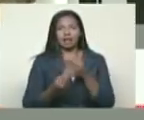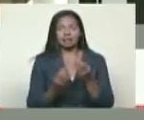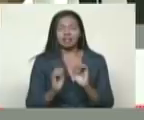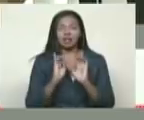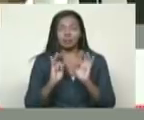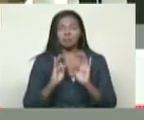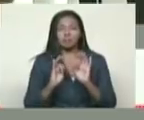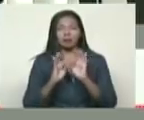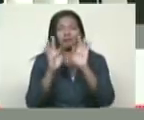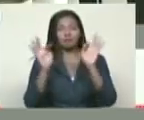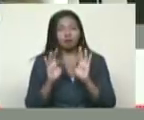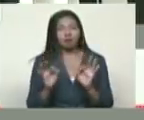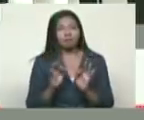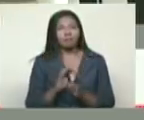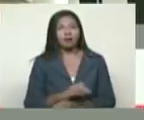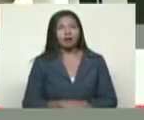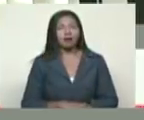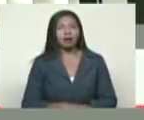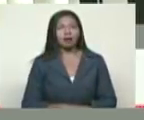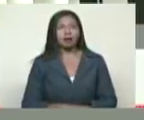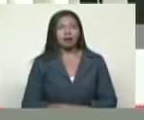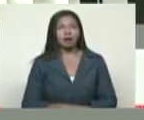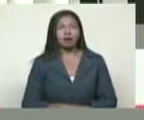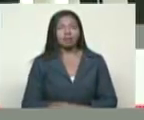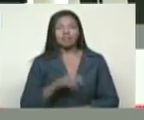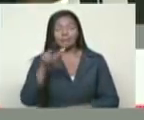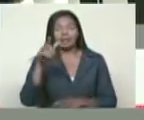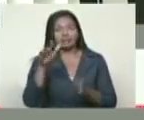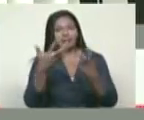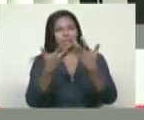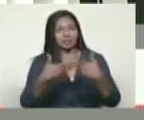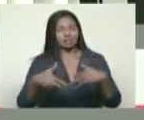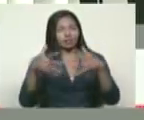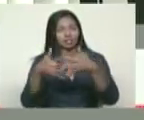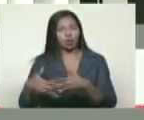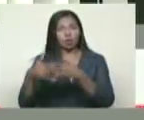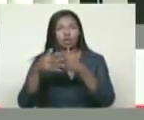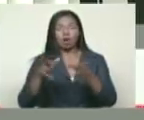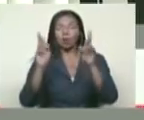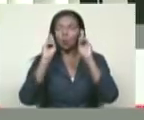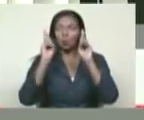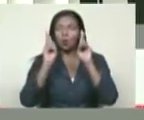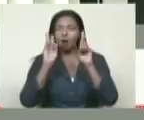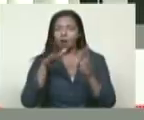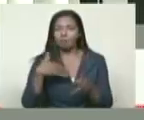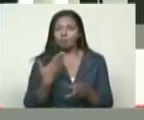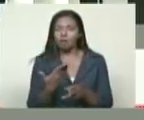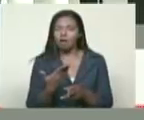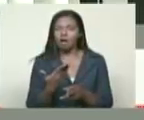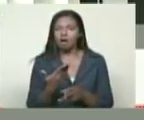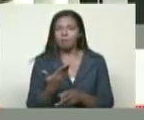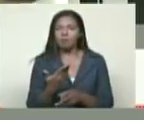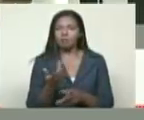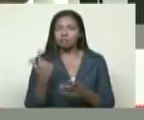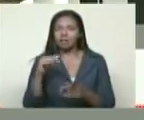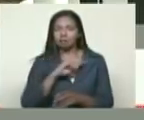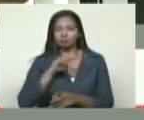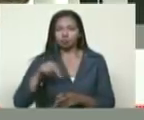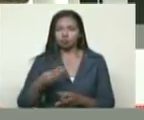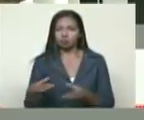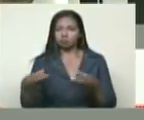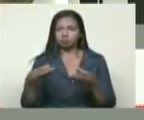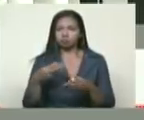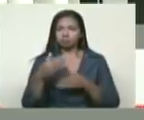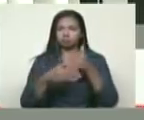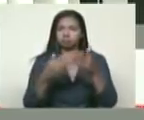mensajes, incluso a esta administración en Estados Unidos, ojalá podamos tener entre nosotros un